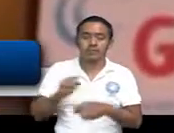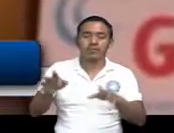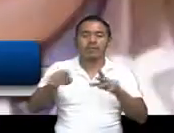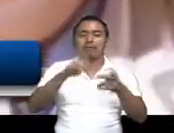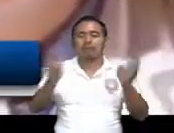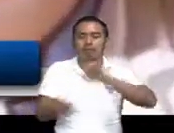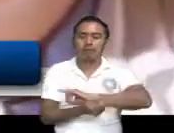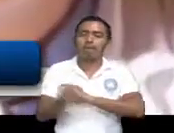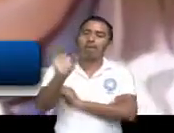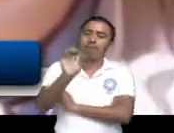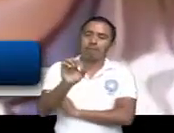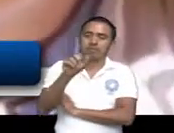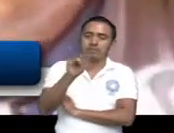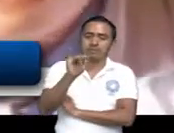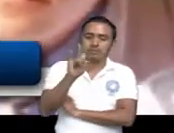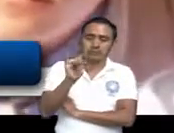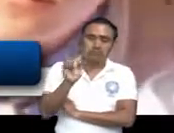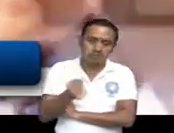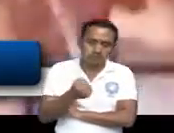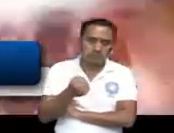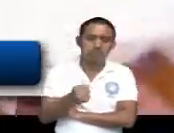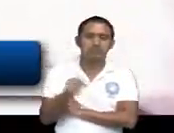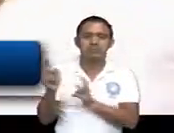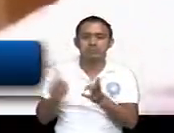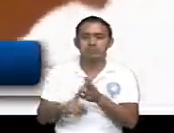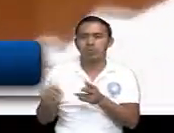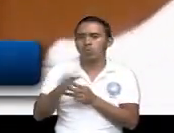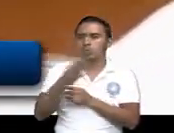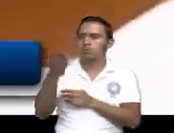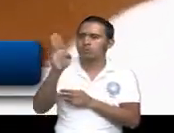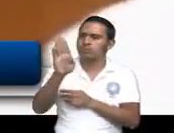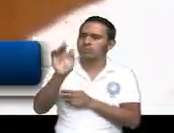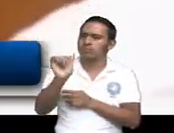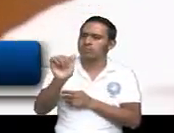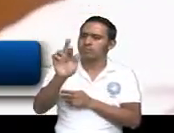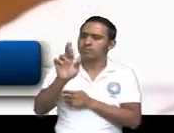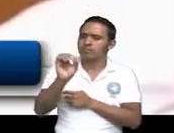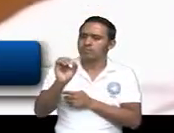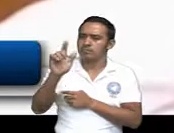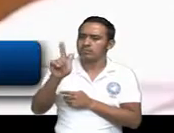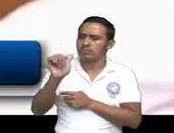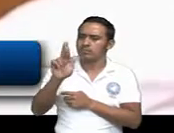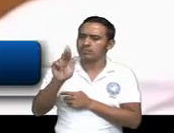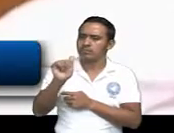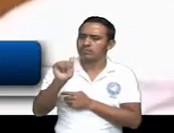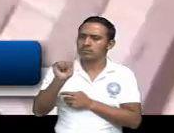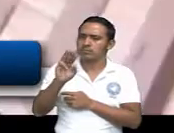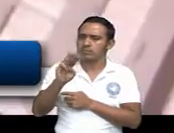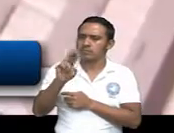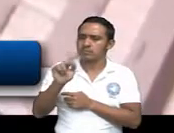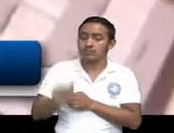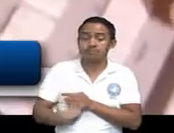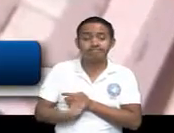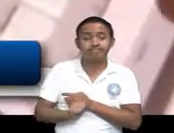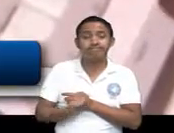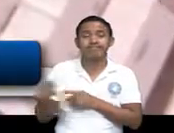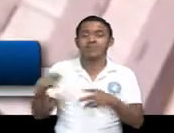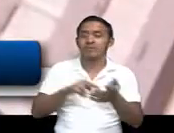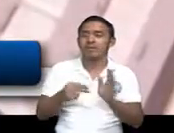o puede ser por ejemplo un bar o trauma una persona que es que